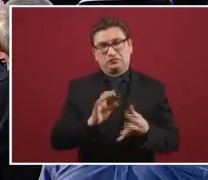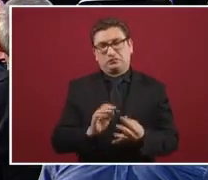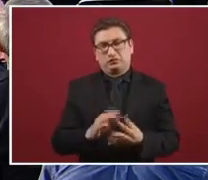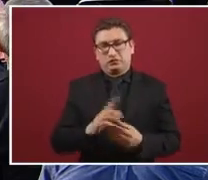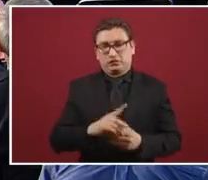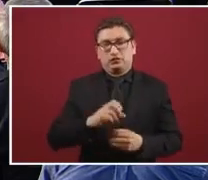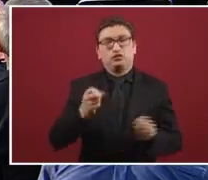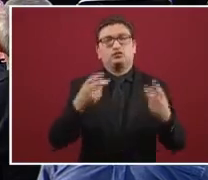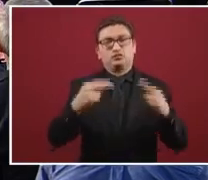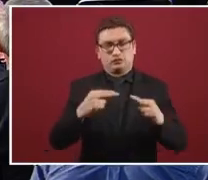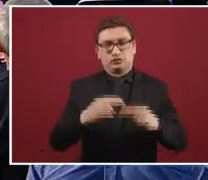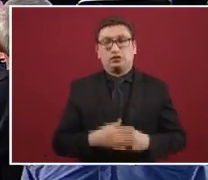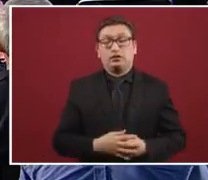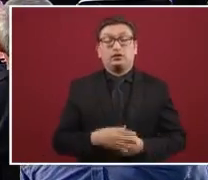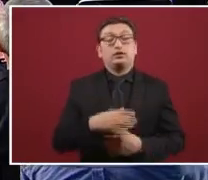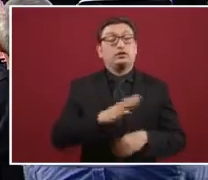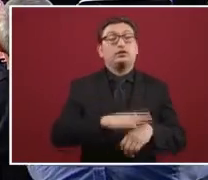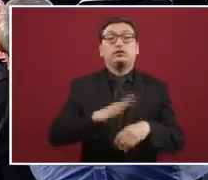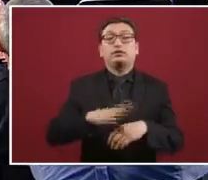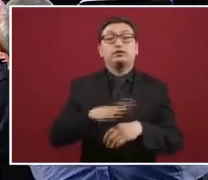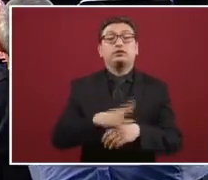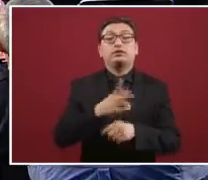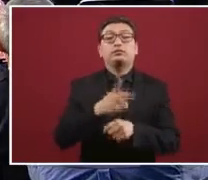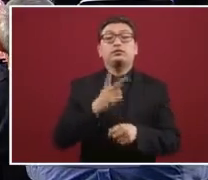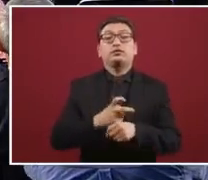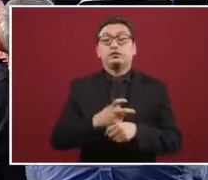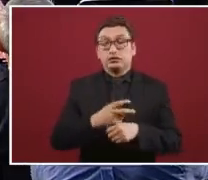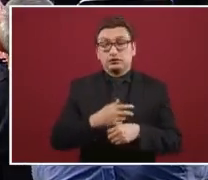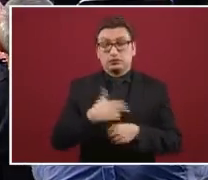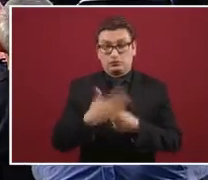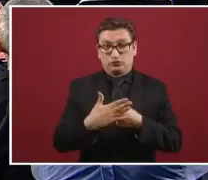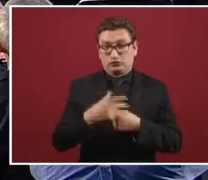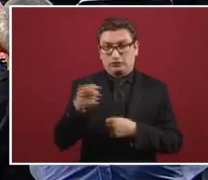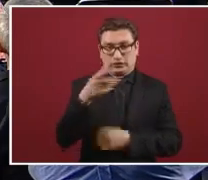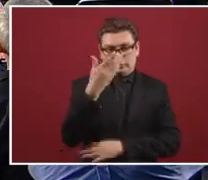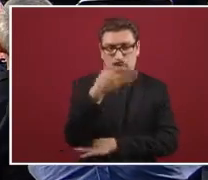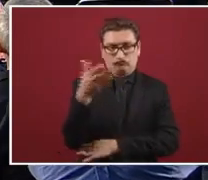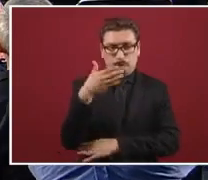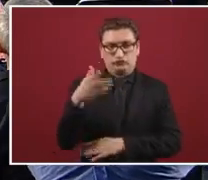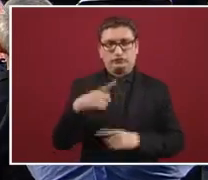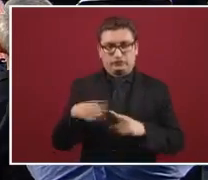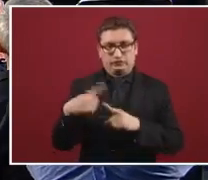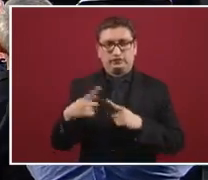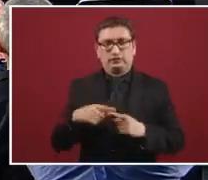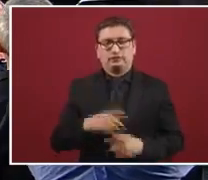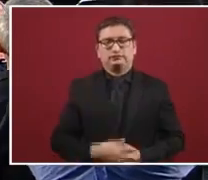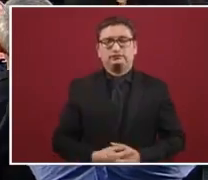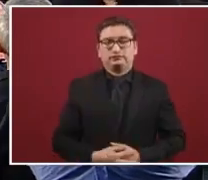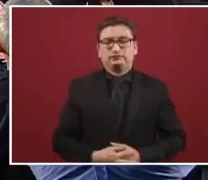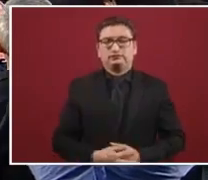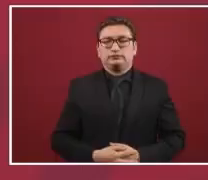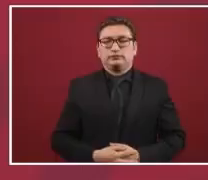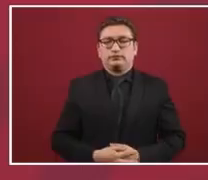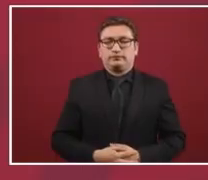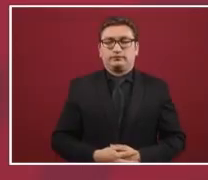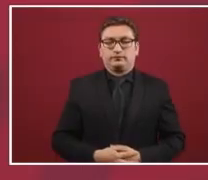nos vemos. Ay, y les invito para el abanderamiento de